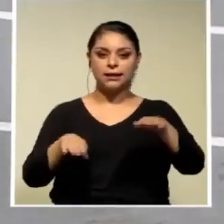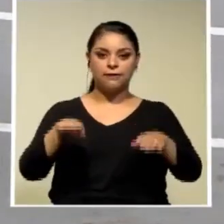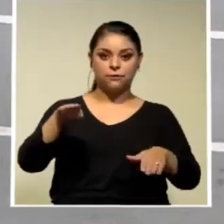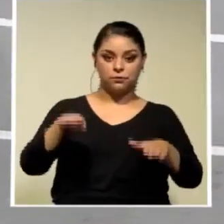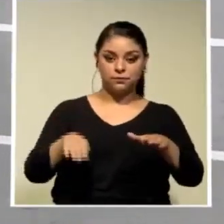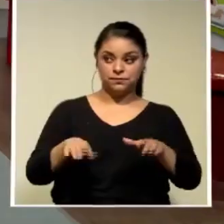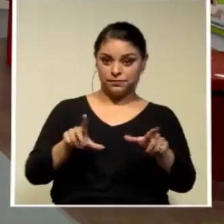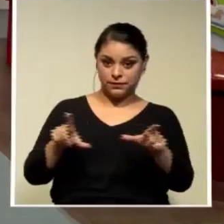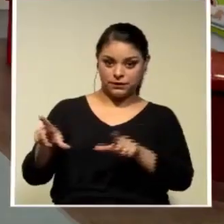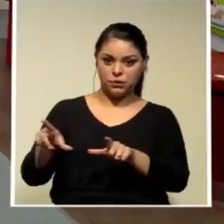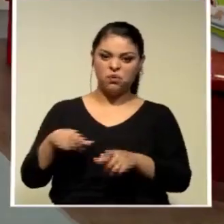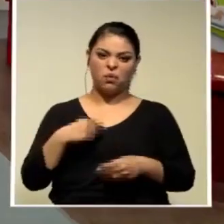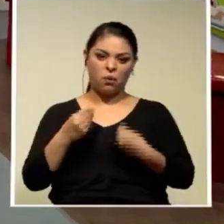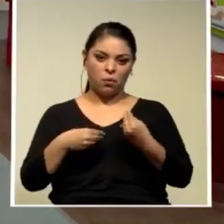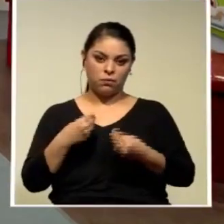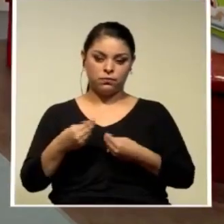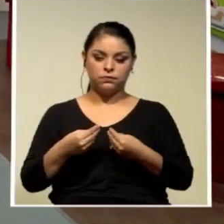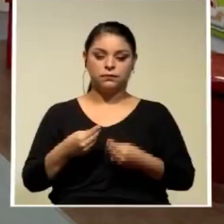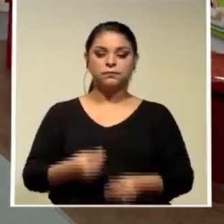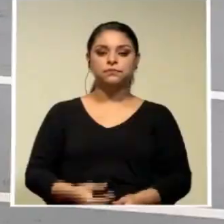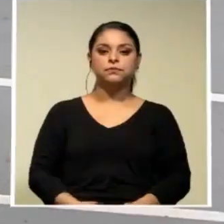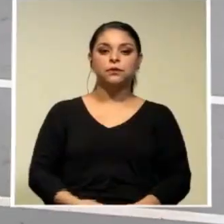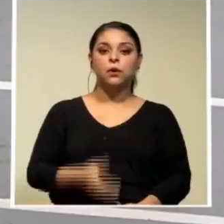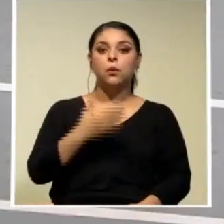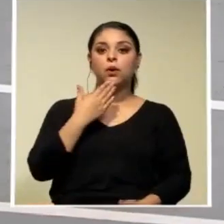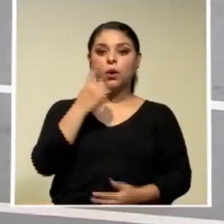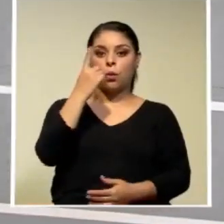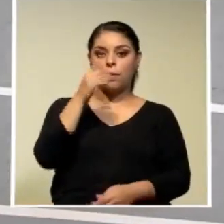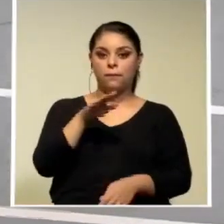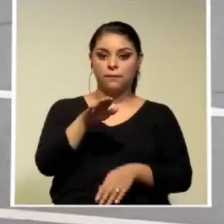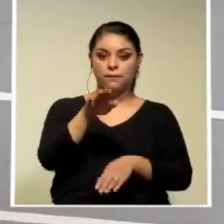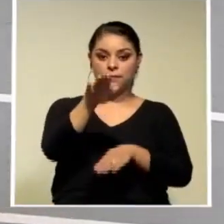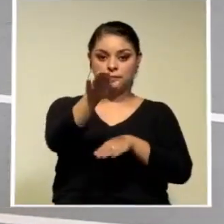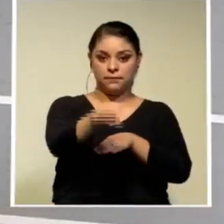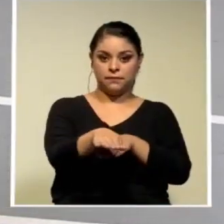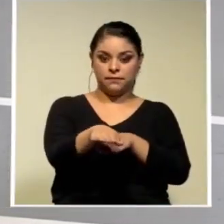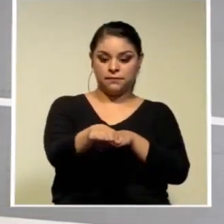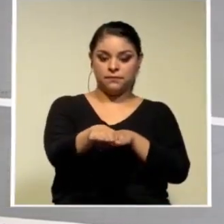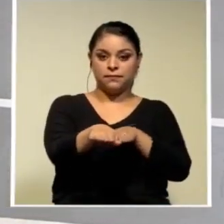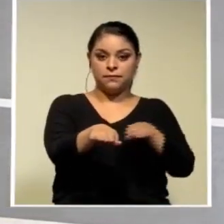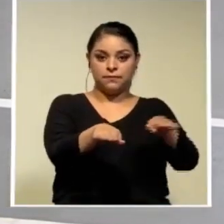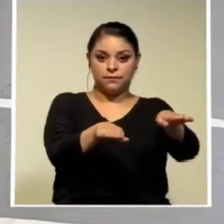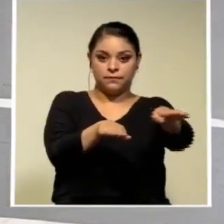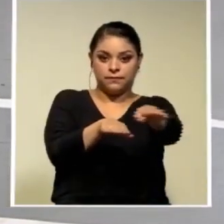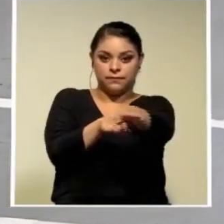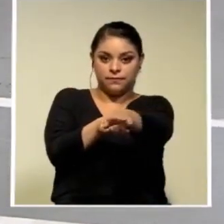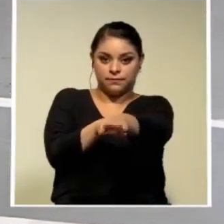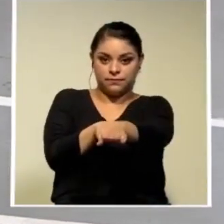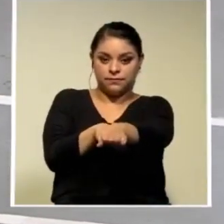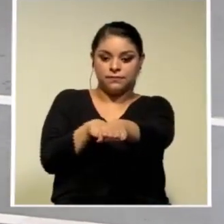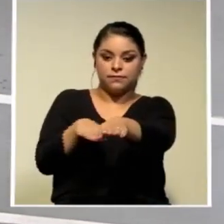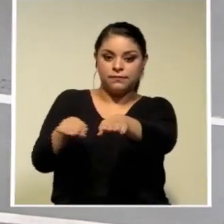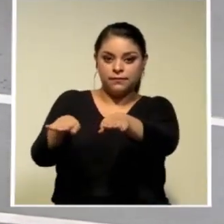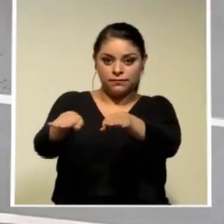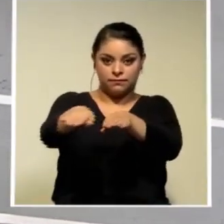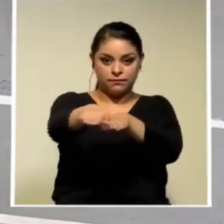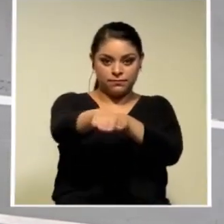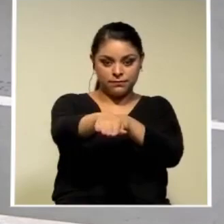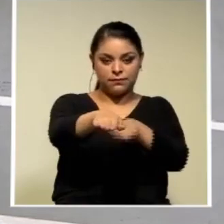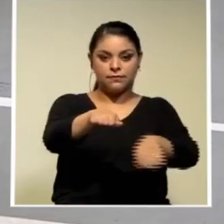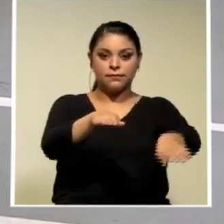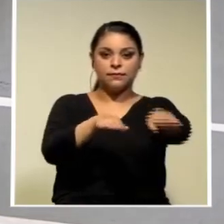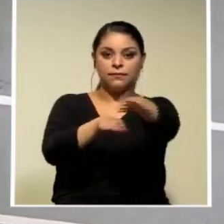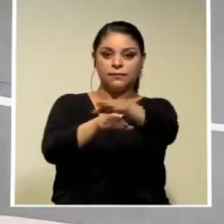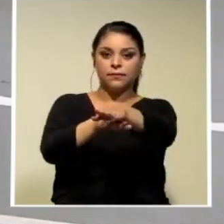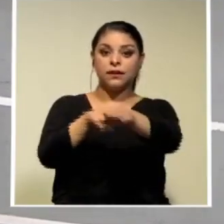Estoy entonces, lista. ¿Cómo será ese equilibrio? Va a ser un pie adelante, un pie atrás, juntitos. Como nos enseñaron en el circo. Excelente, sí.